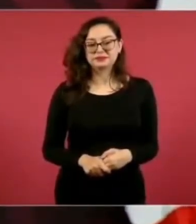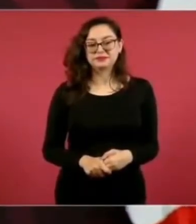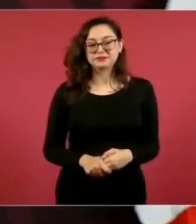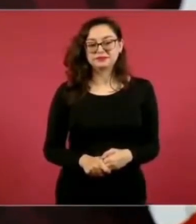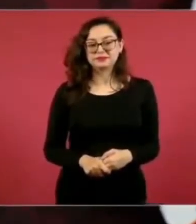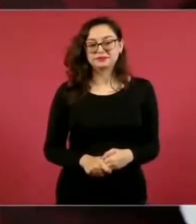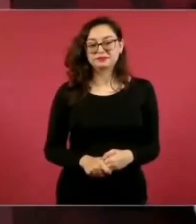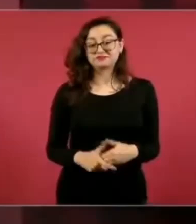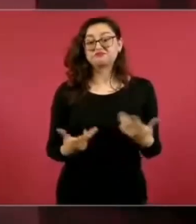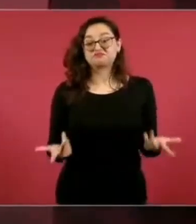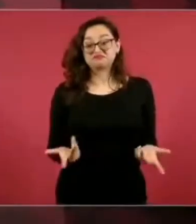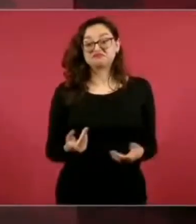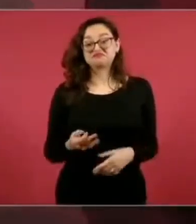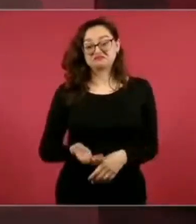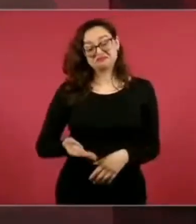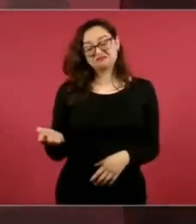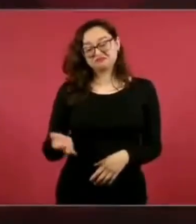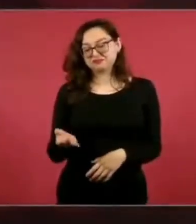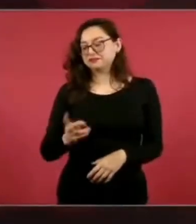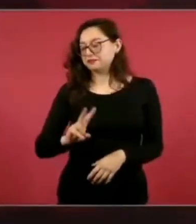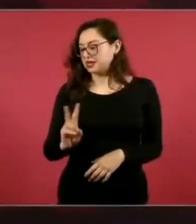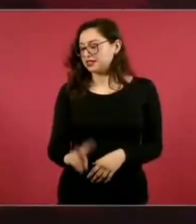Lamentablemente la profecía se cumplió.